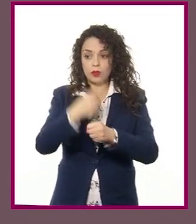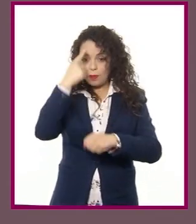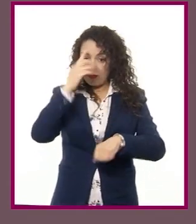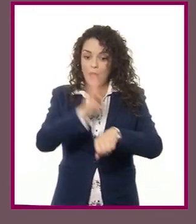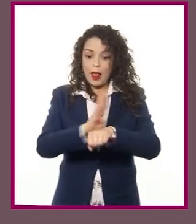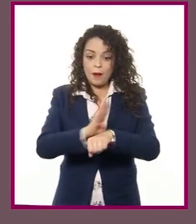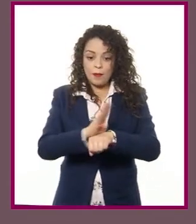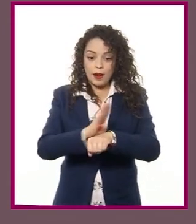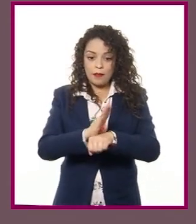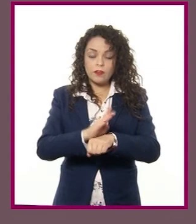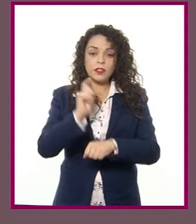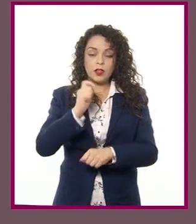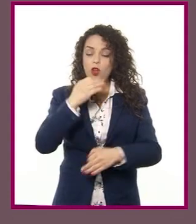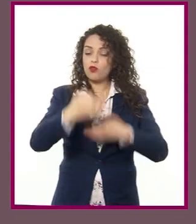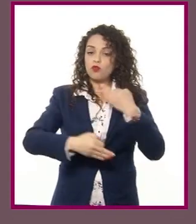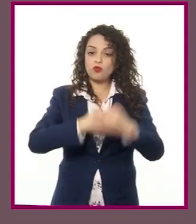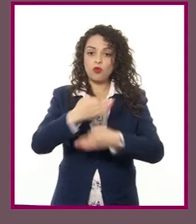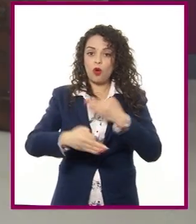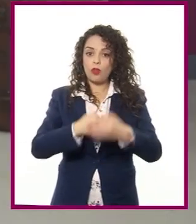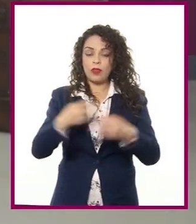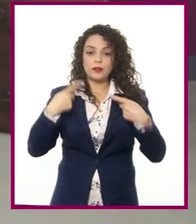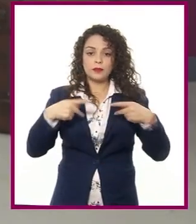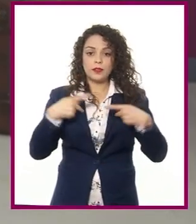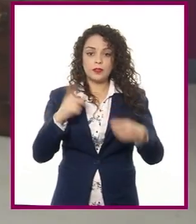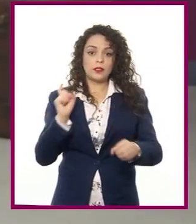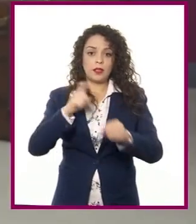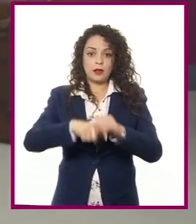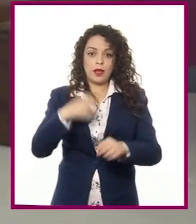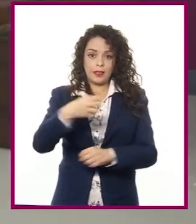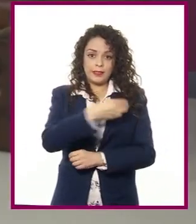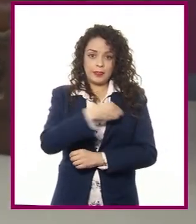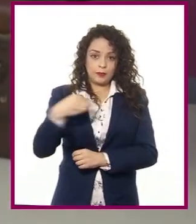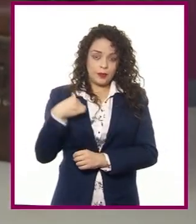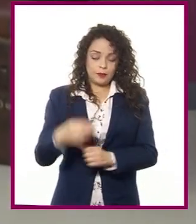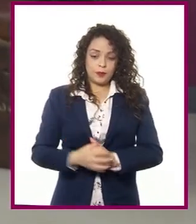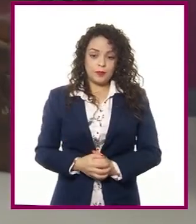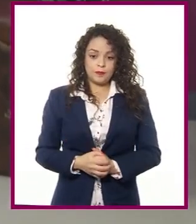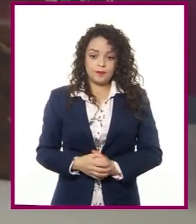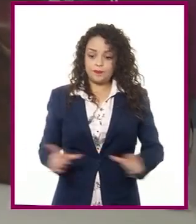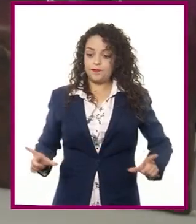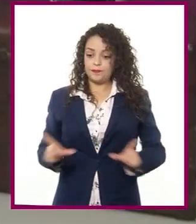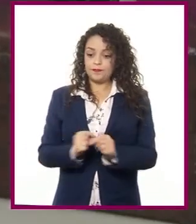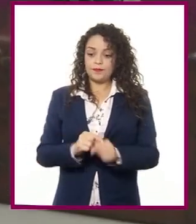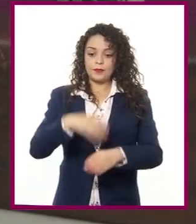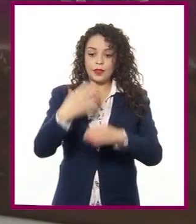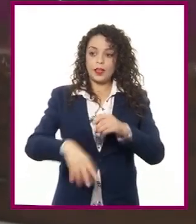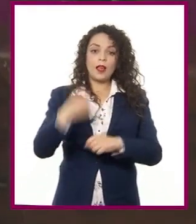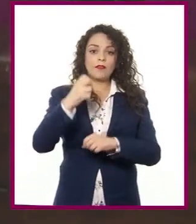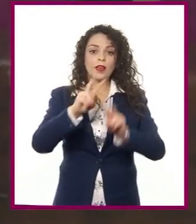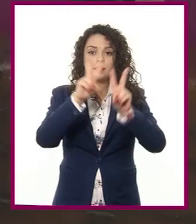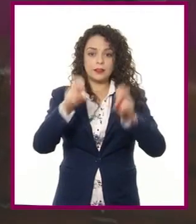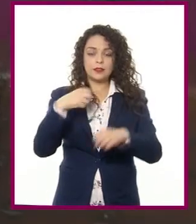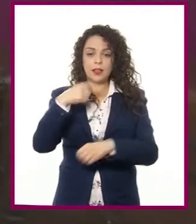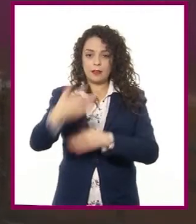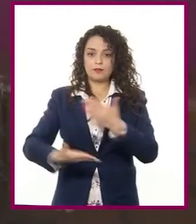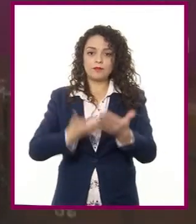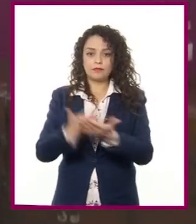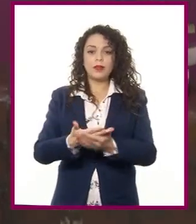beneficien efectivamente a las partes involucradas. Para concluir con el tema, les planteo el siguiente